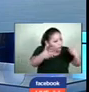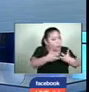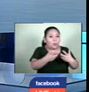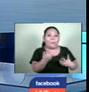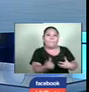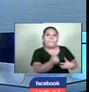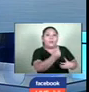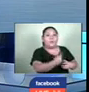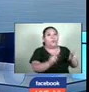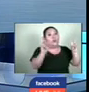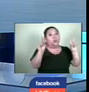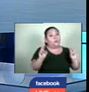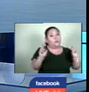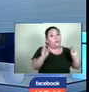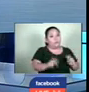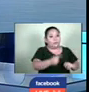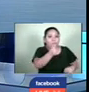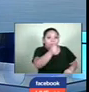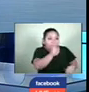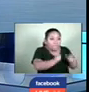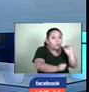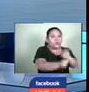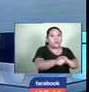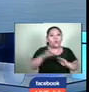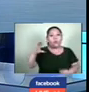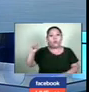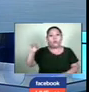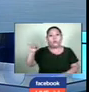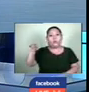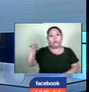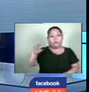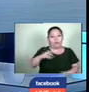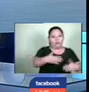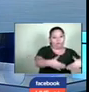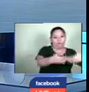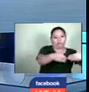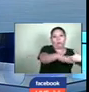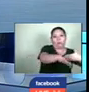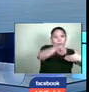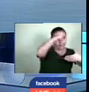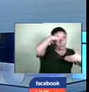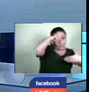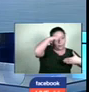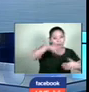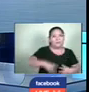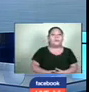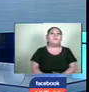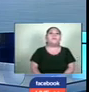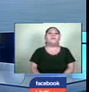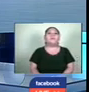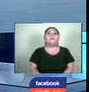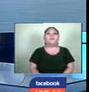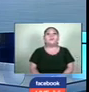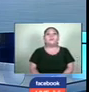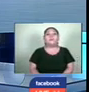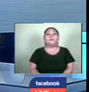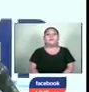de presuntos traficantes de personas en la frontera con México. Veamos más detalles.